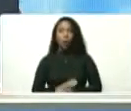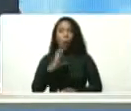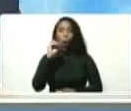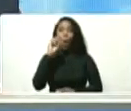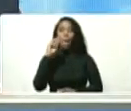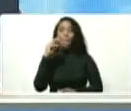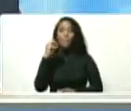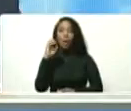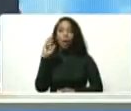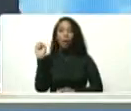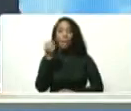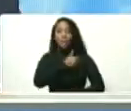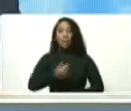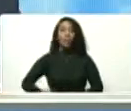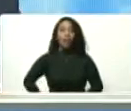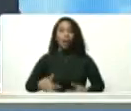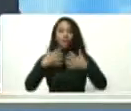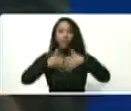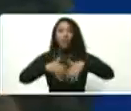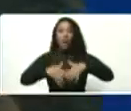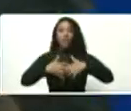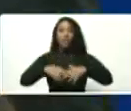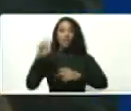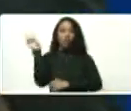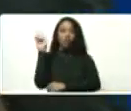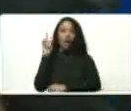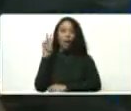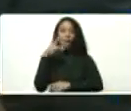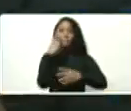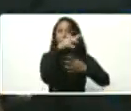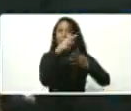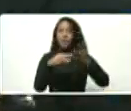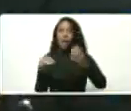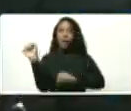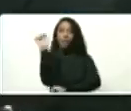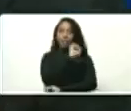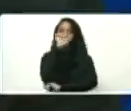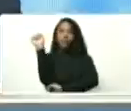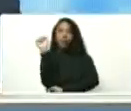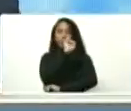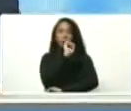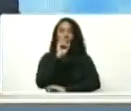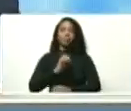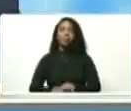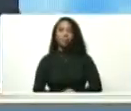Bautista, presidente de la Cámara de Fabricantes Venezolanos de Productos Automotores, FABEMPA.